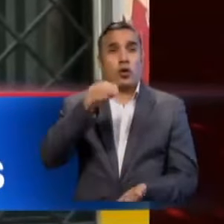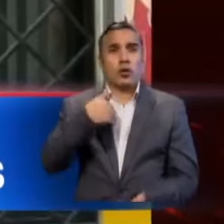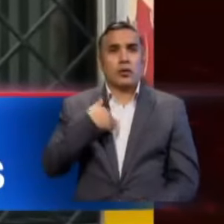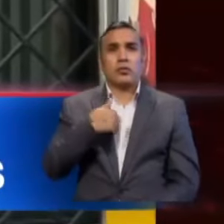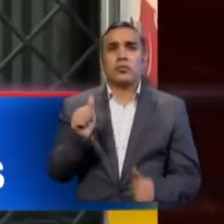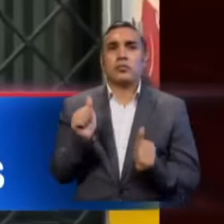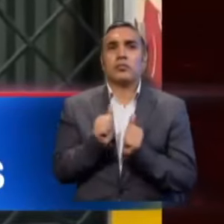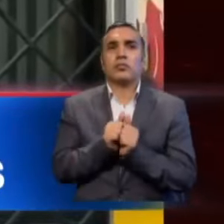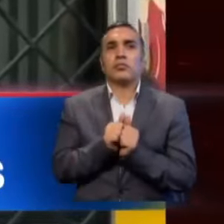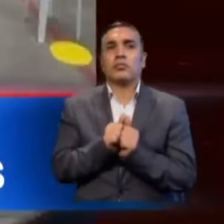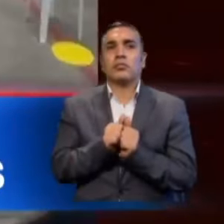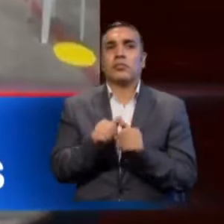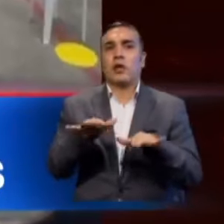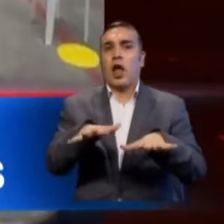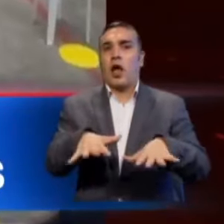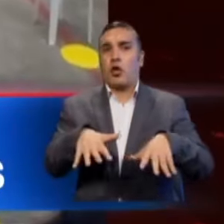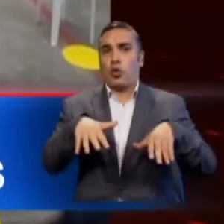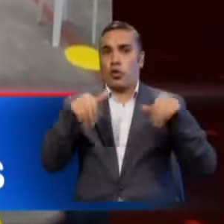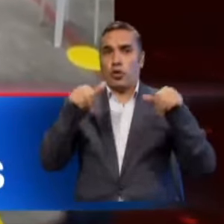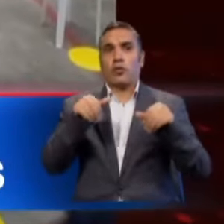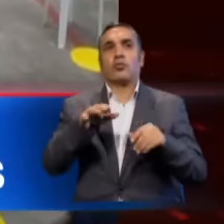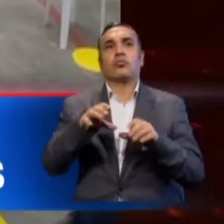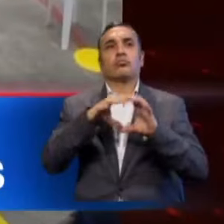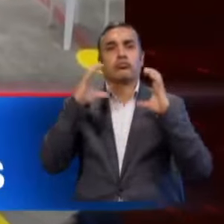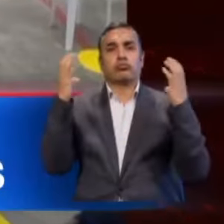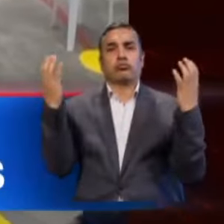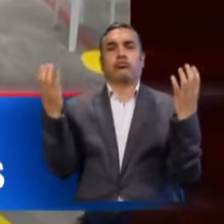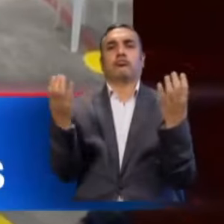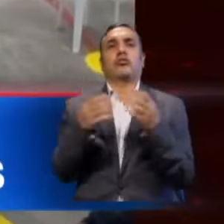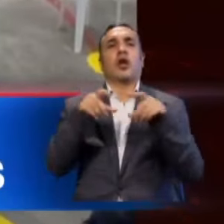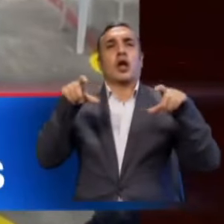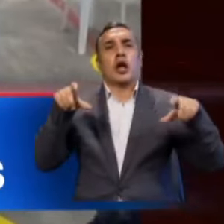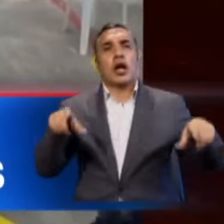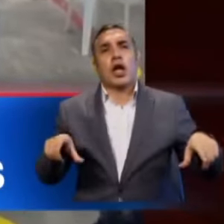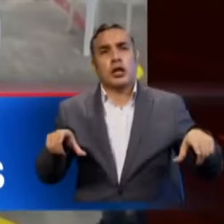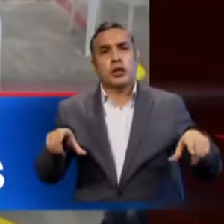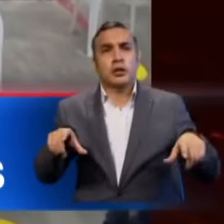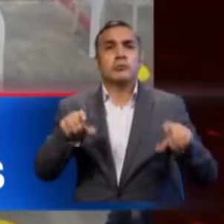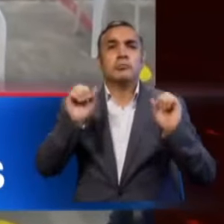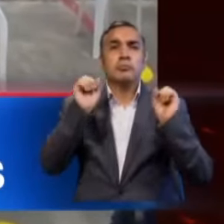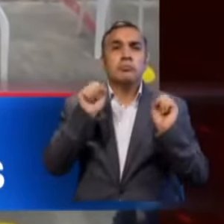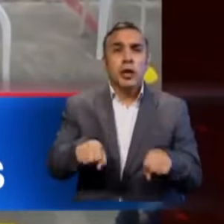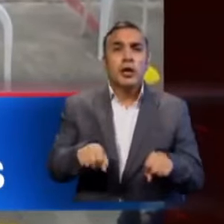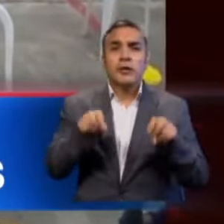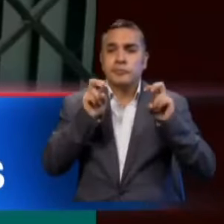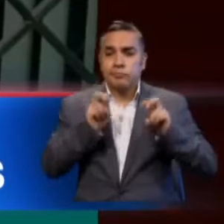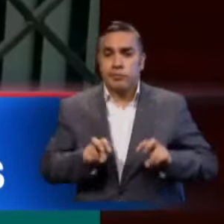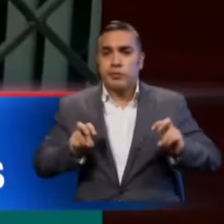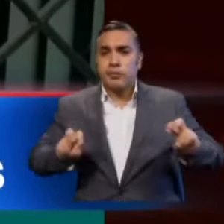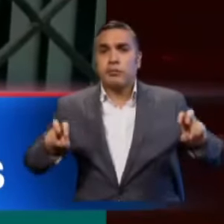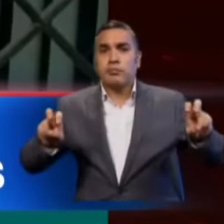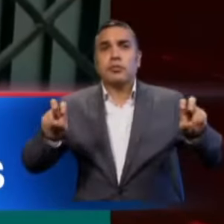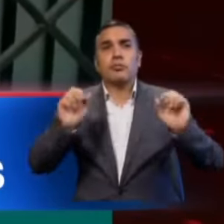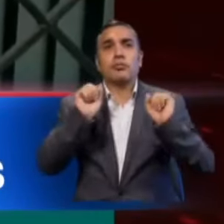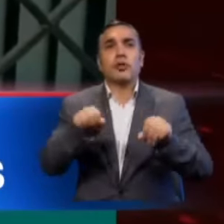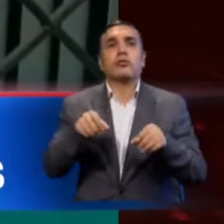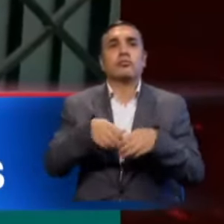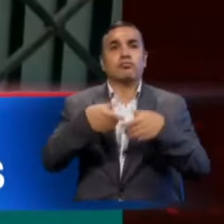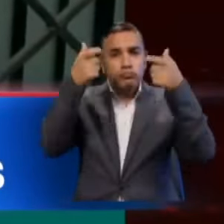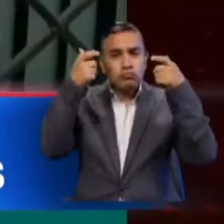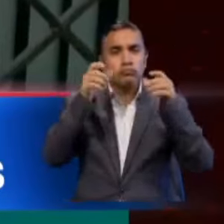con auditorios, coliseos, canchas, donde se pueden realizar estos eventos con